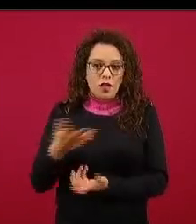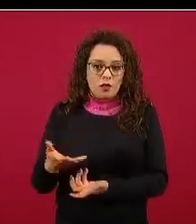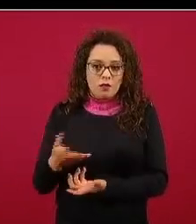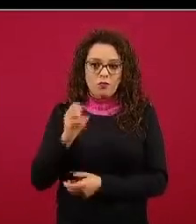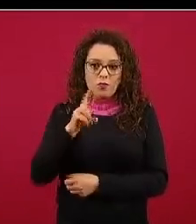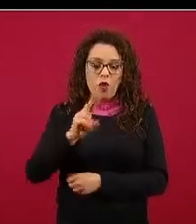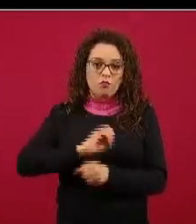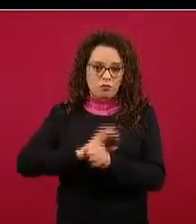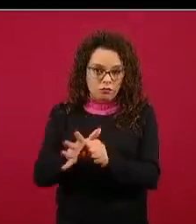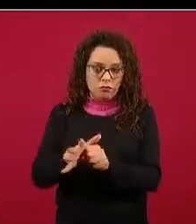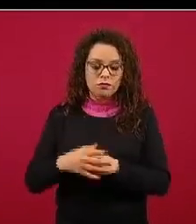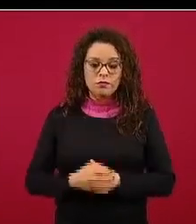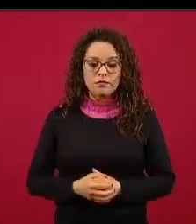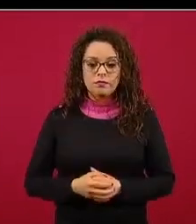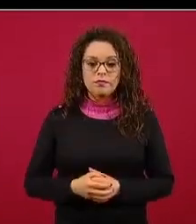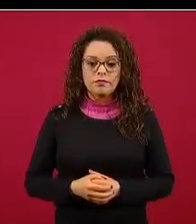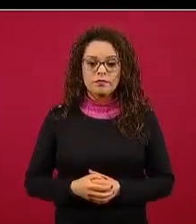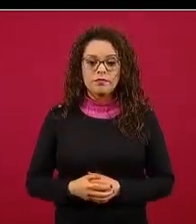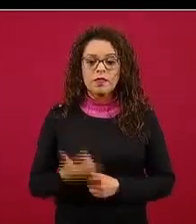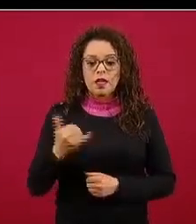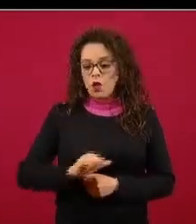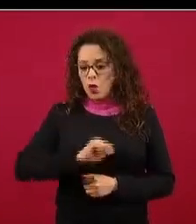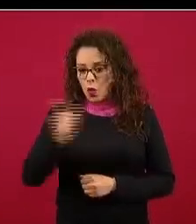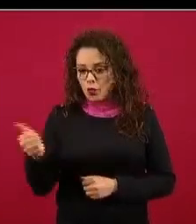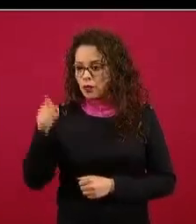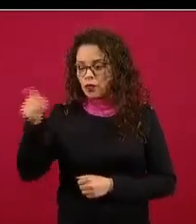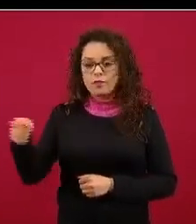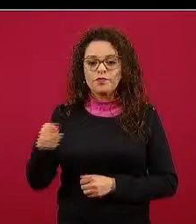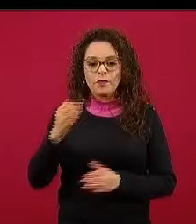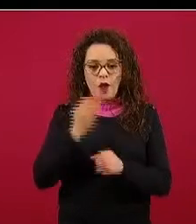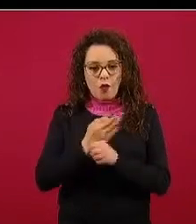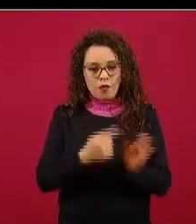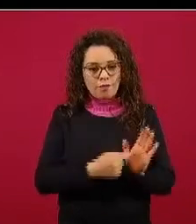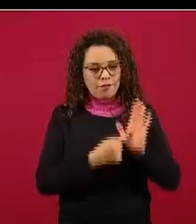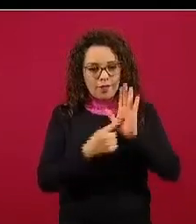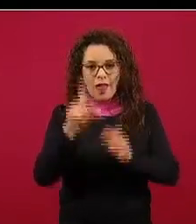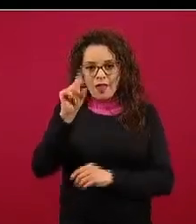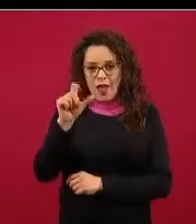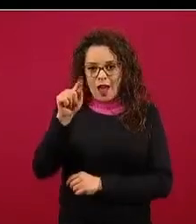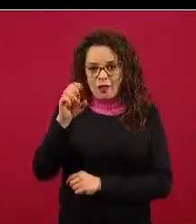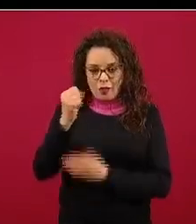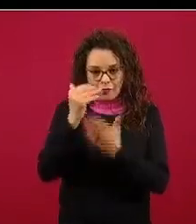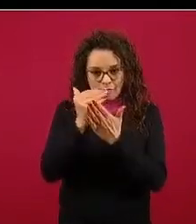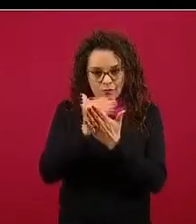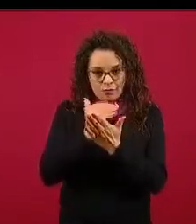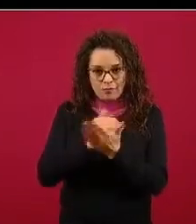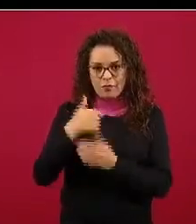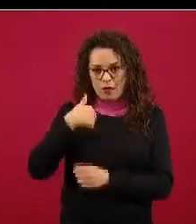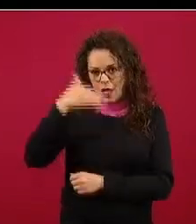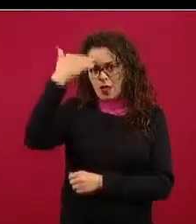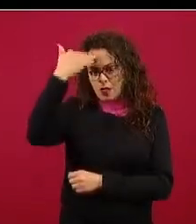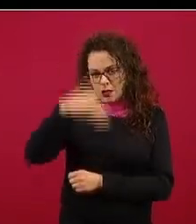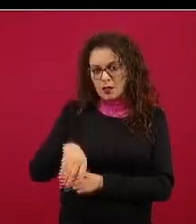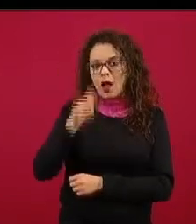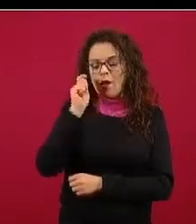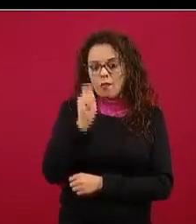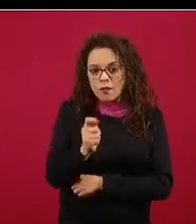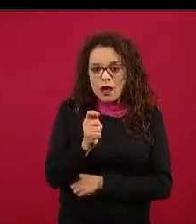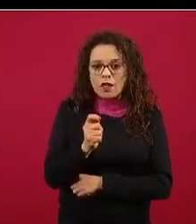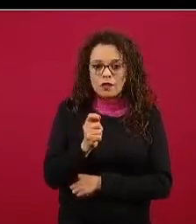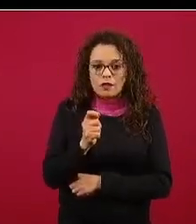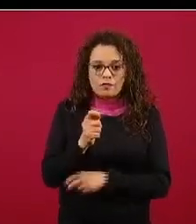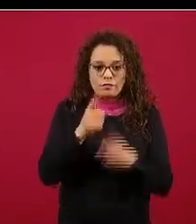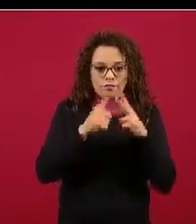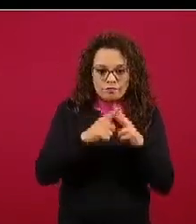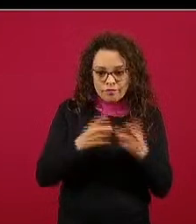segunda, de los datos que usted presentó, sabiendo que son preliminares como nos ha aclarado, pues valga la redundancia, ¿no aplica ya